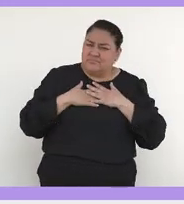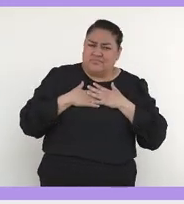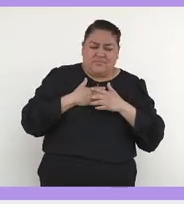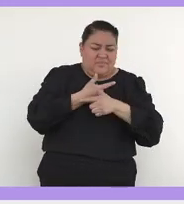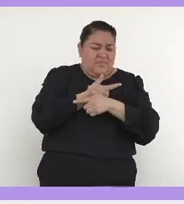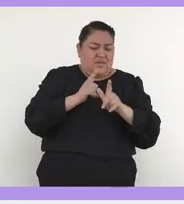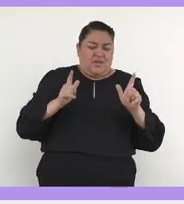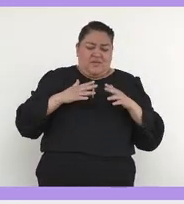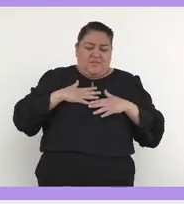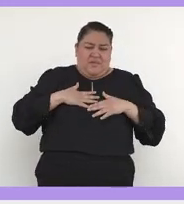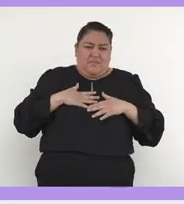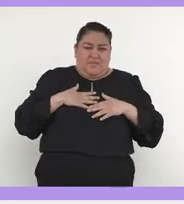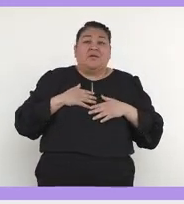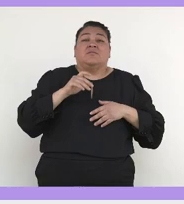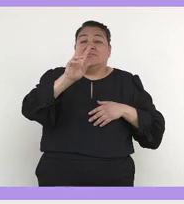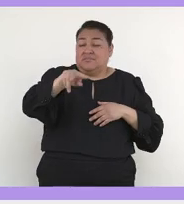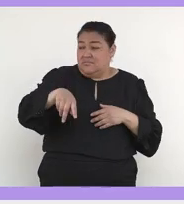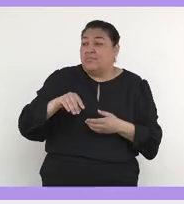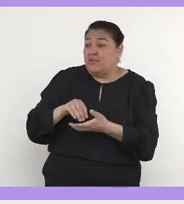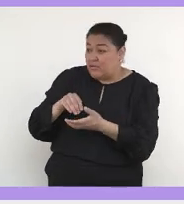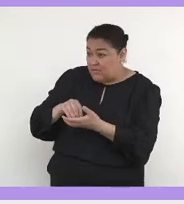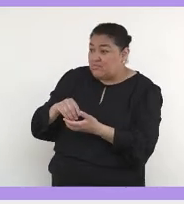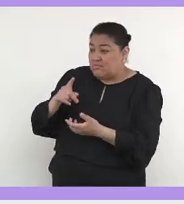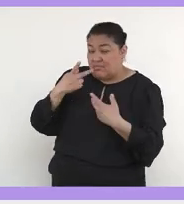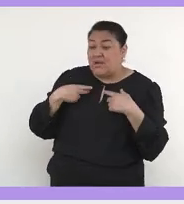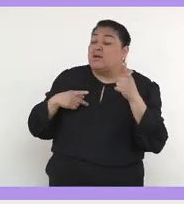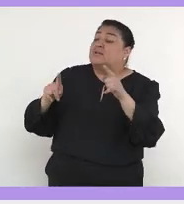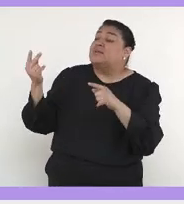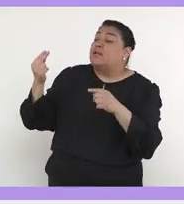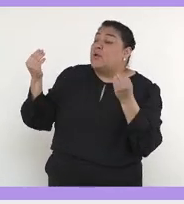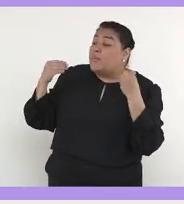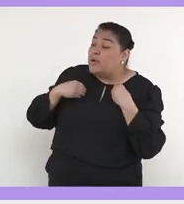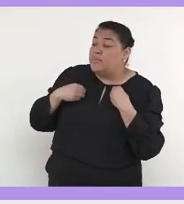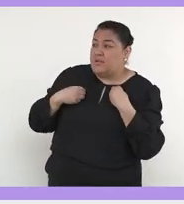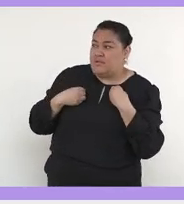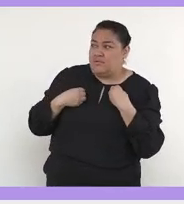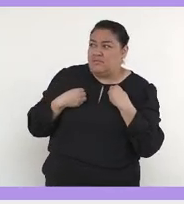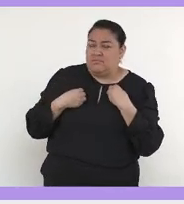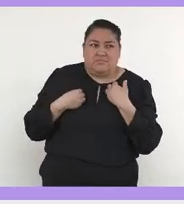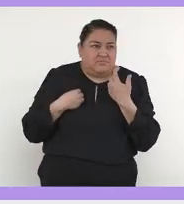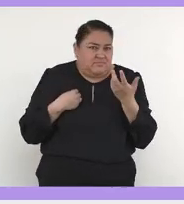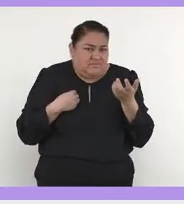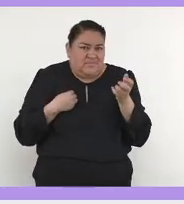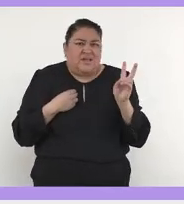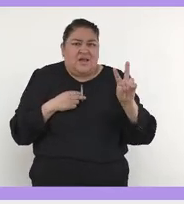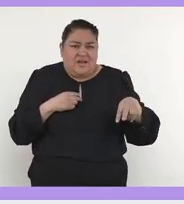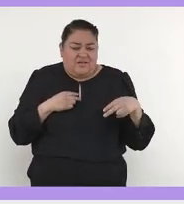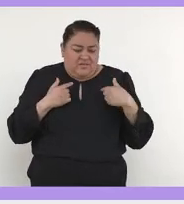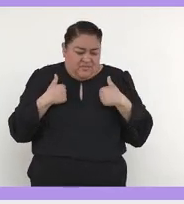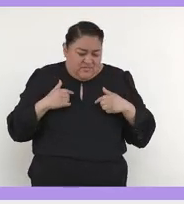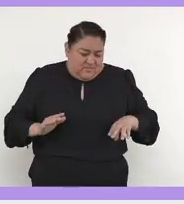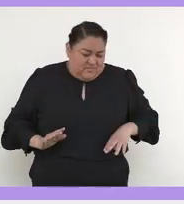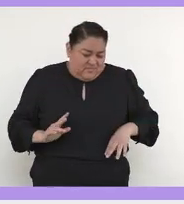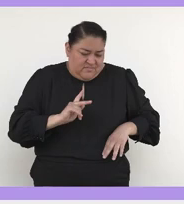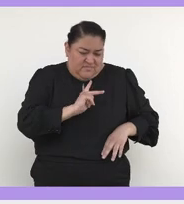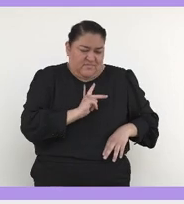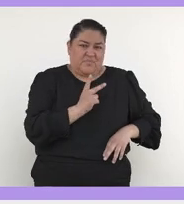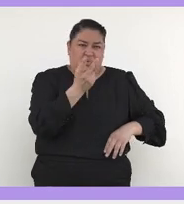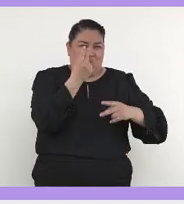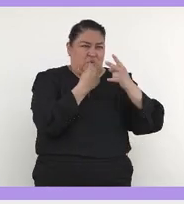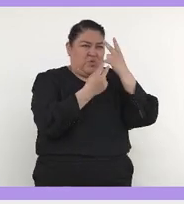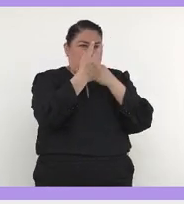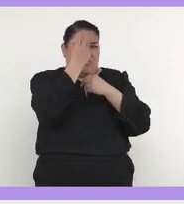esta industria al día de hoy Exacto te lo dicen y a veces te privan de muchas circunstancias hasta de tu propio talento no que dices es que